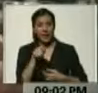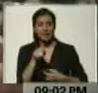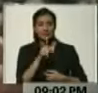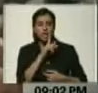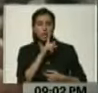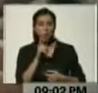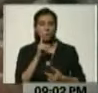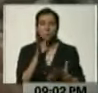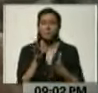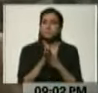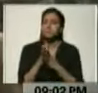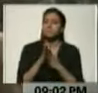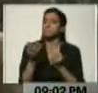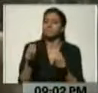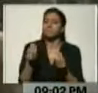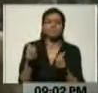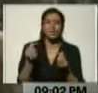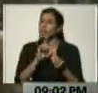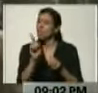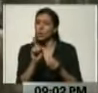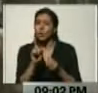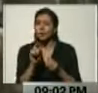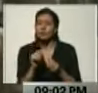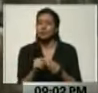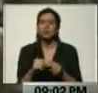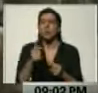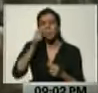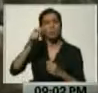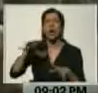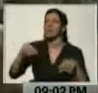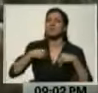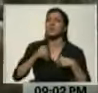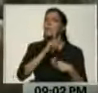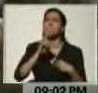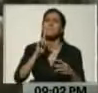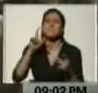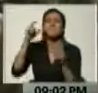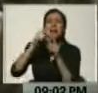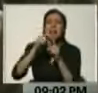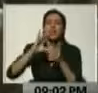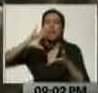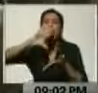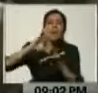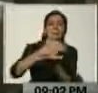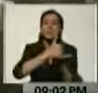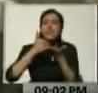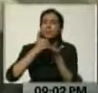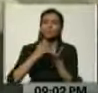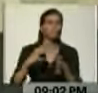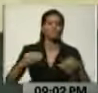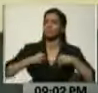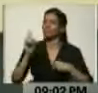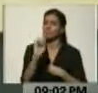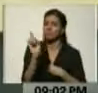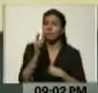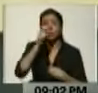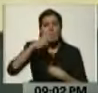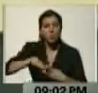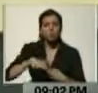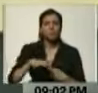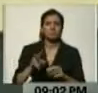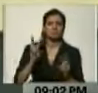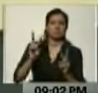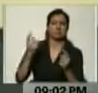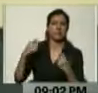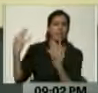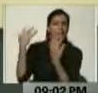nombre no se lo tragan los pueblos ya, porque le ha hecho tanto daño al mundo, y los pueblos, por más que los traten